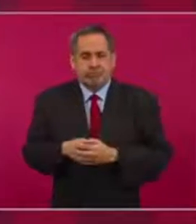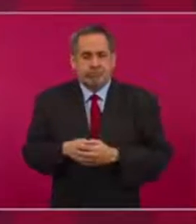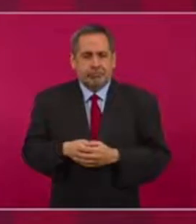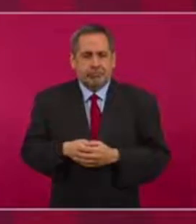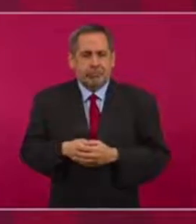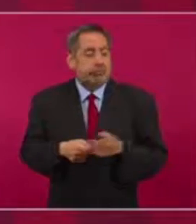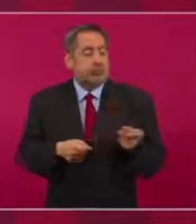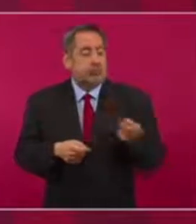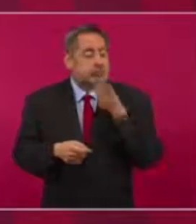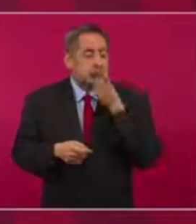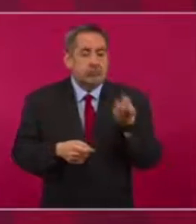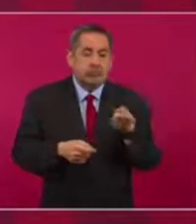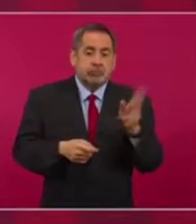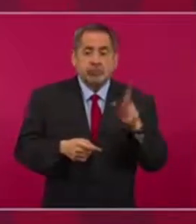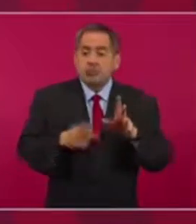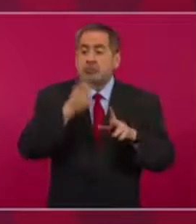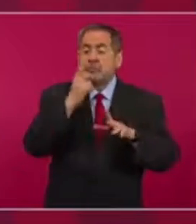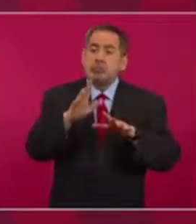el proyecto,